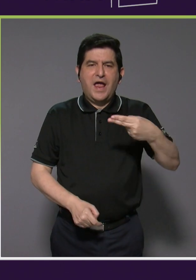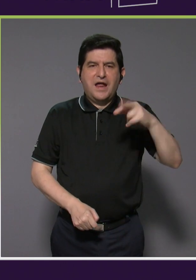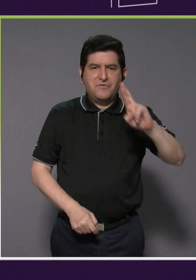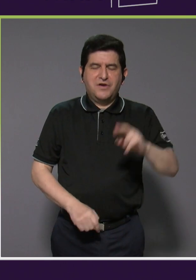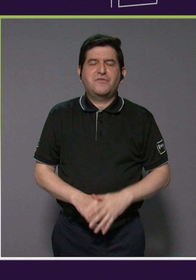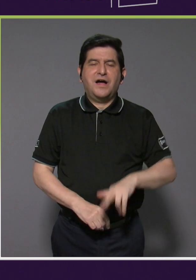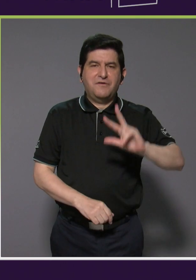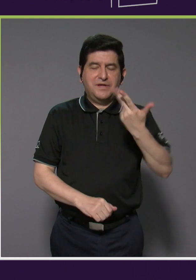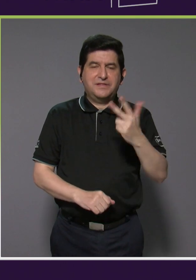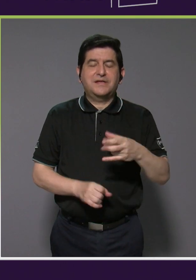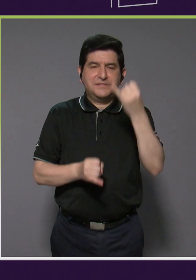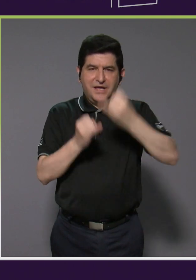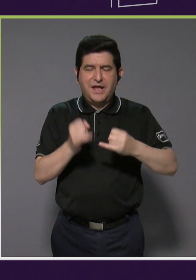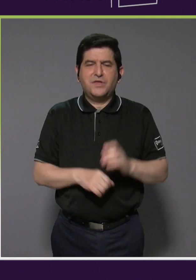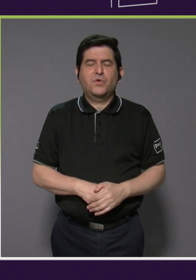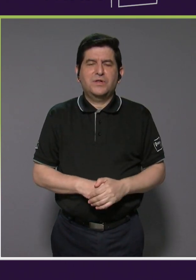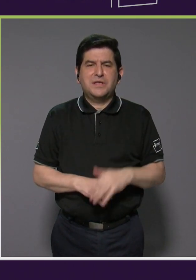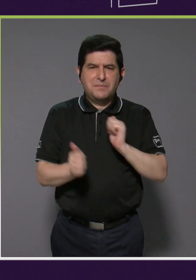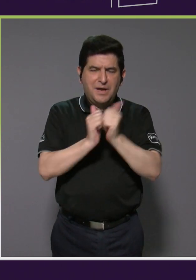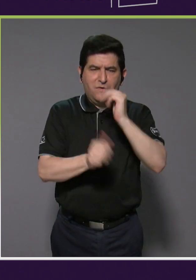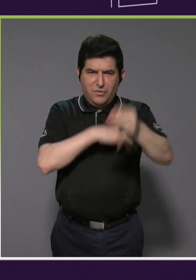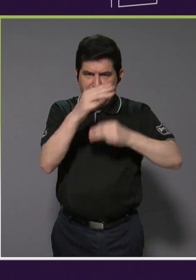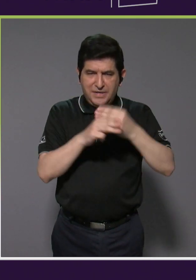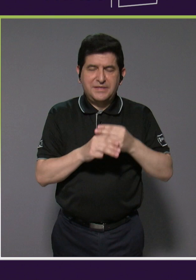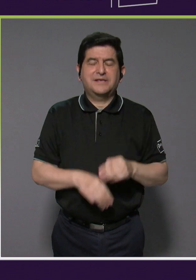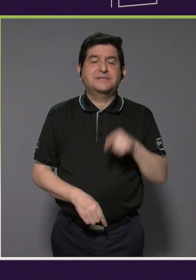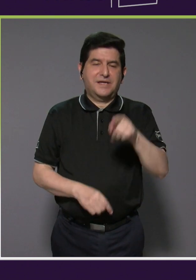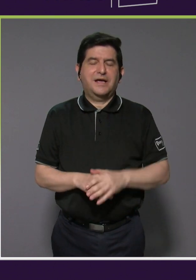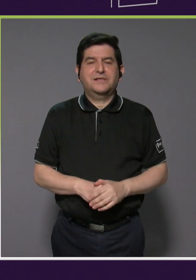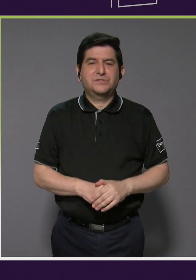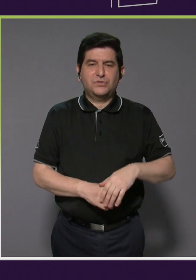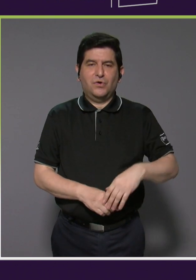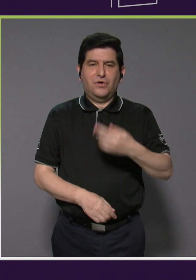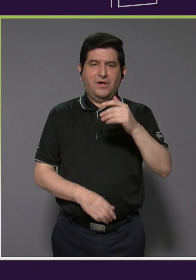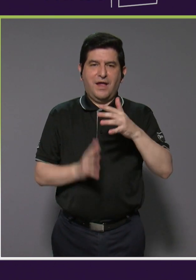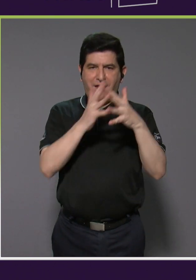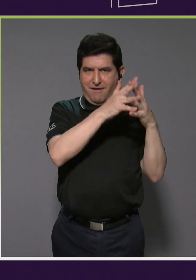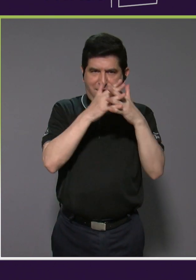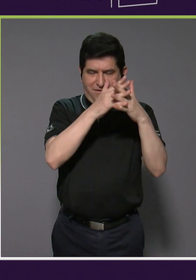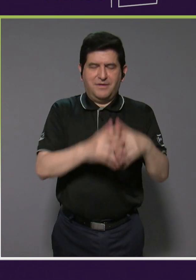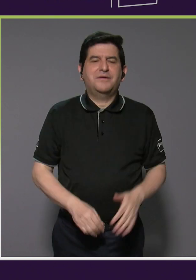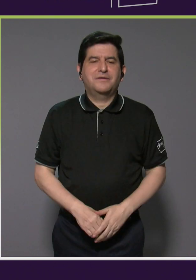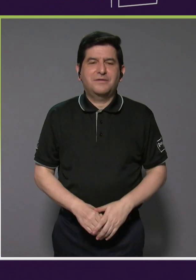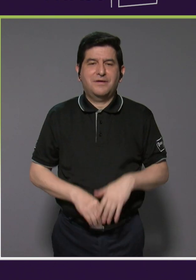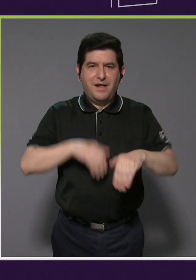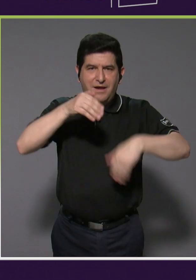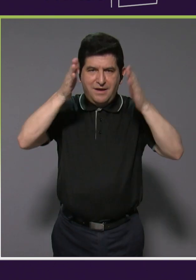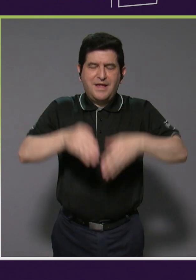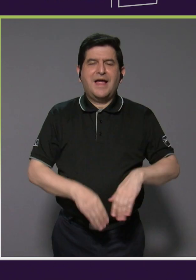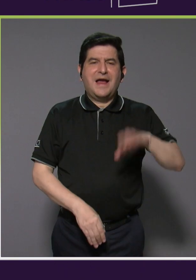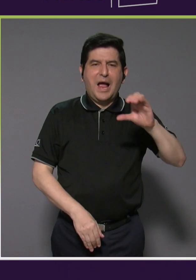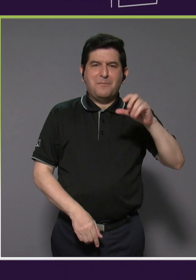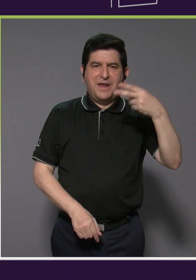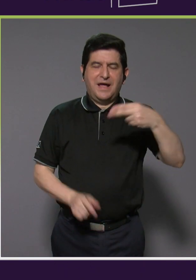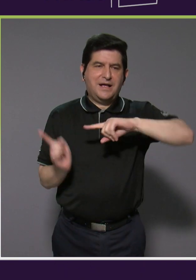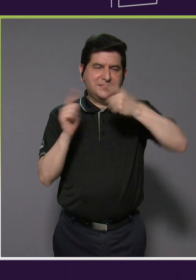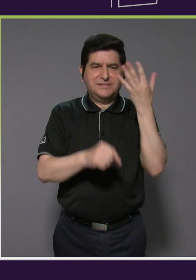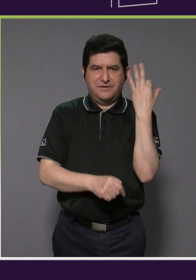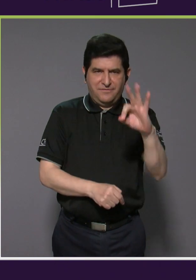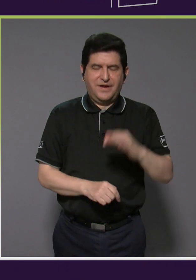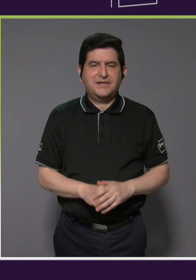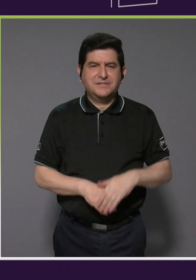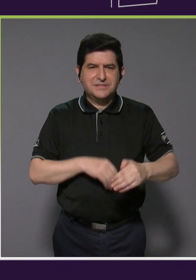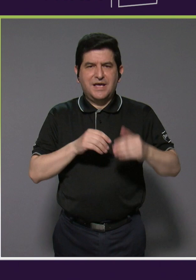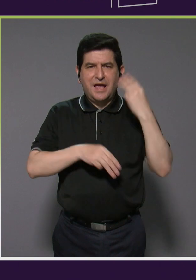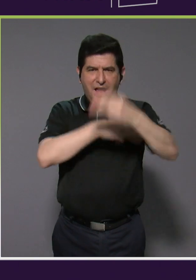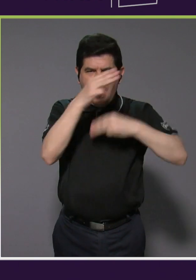compitió en su tercera y última Copa del Mundo de esta disciplina en Alabama, Estados Unidos. La paranadadora Camila Haase viajó a Francia a la Serie Mundial